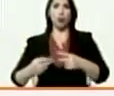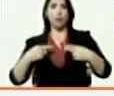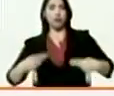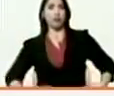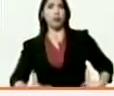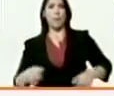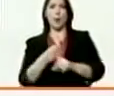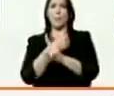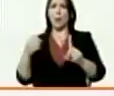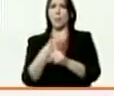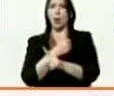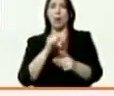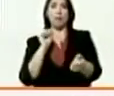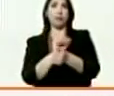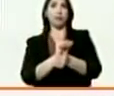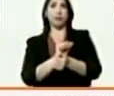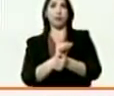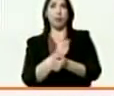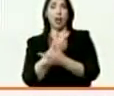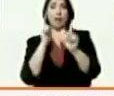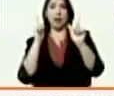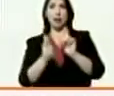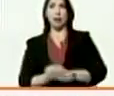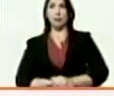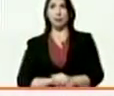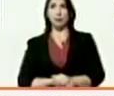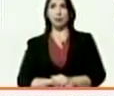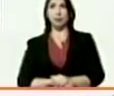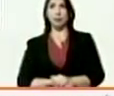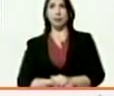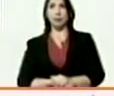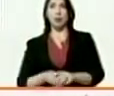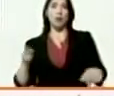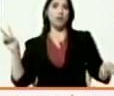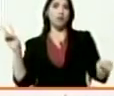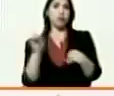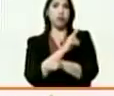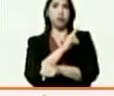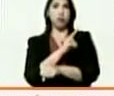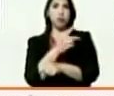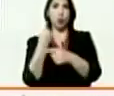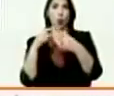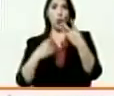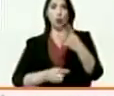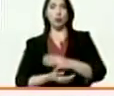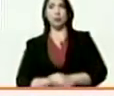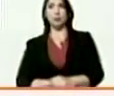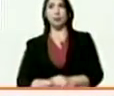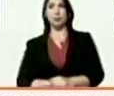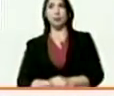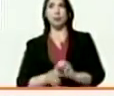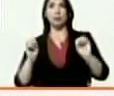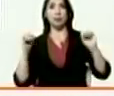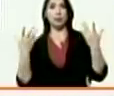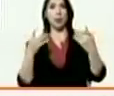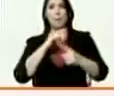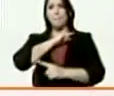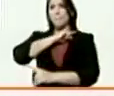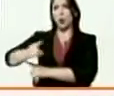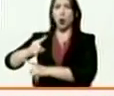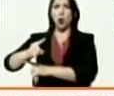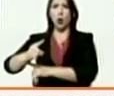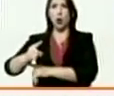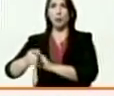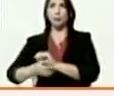degradantes, privación ilegítima de libertad, violaciones a domicilio, entre otras. Y se ha logrado sentencia